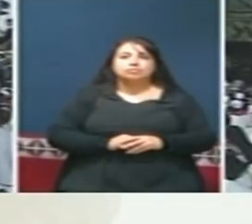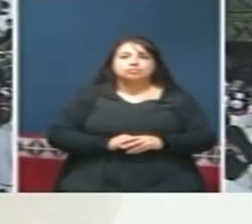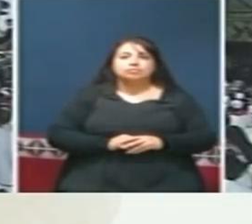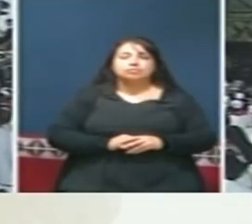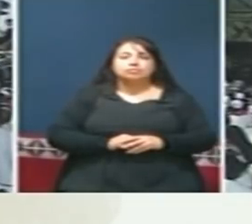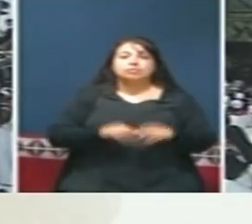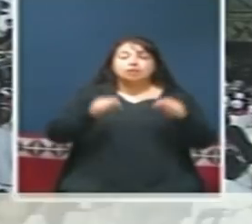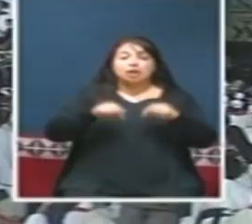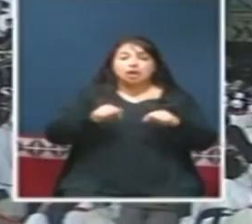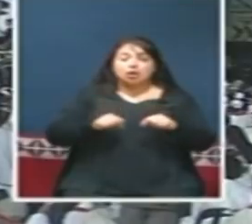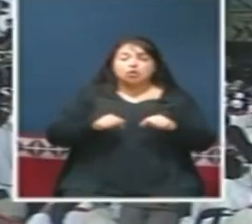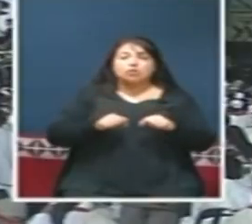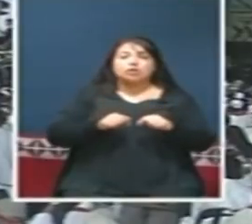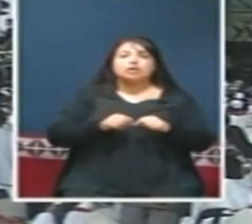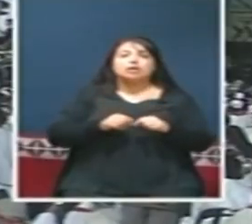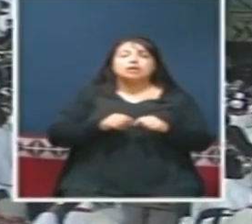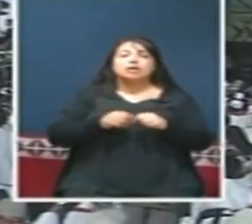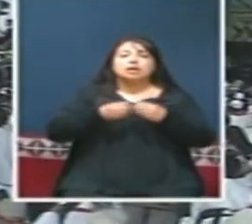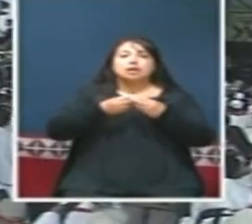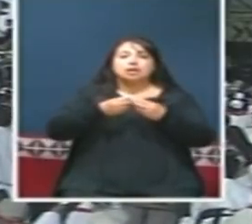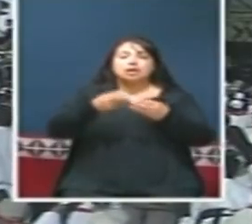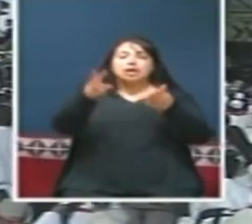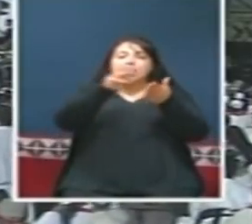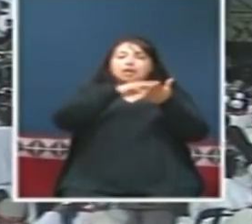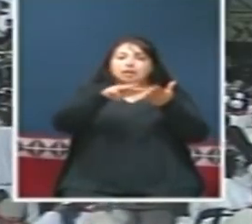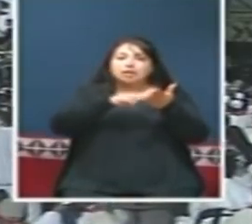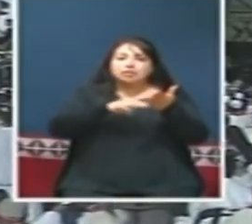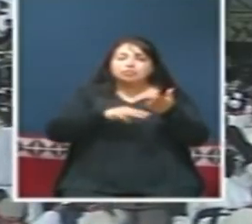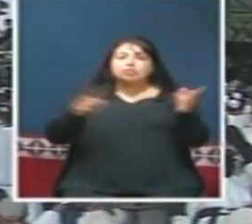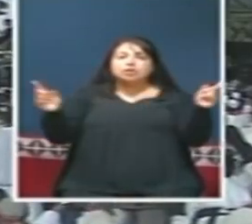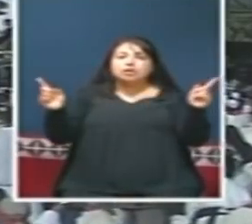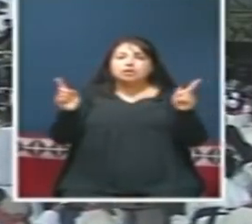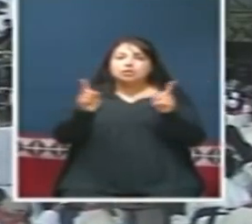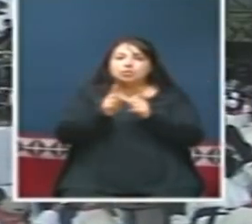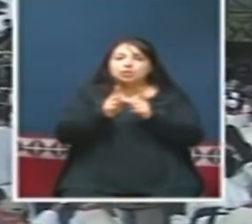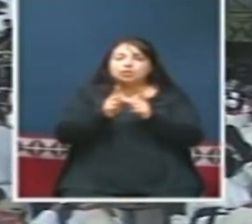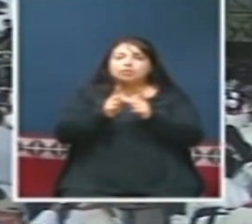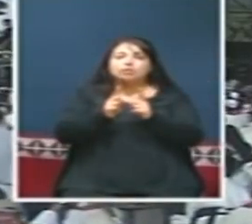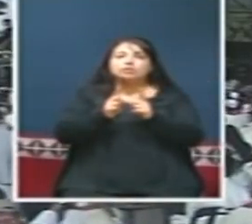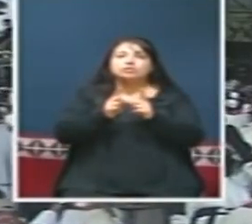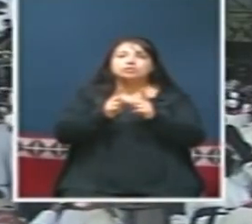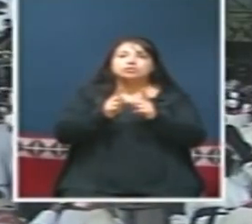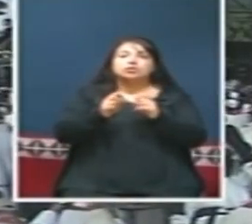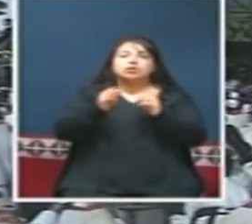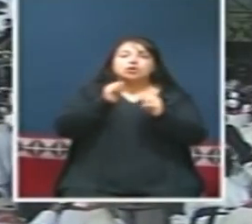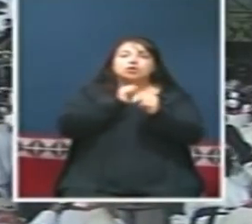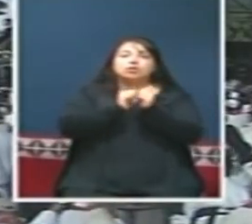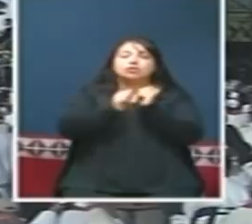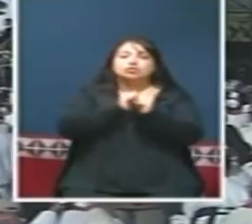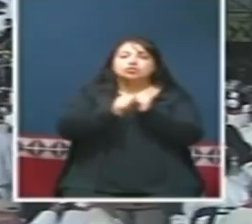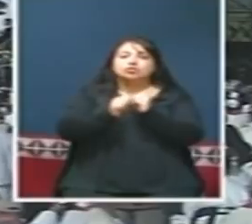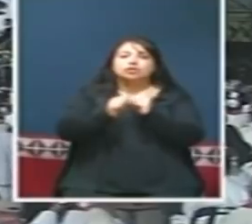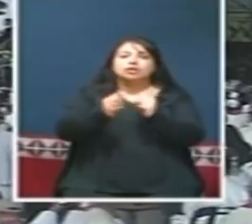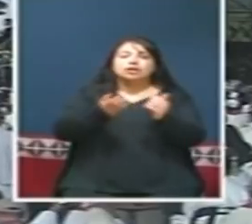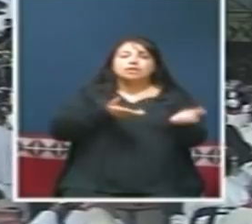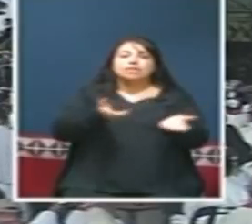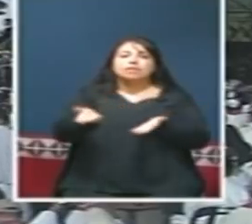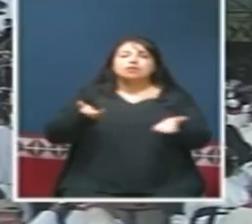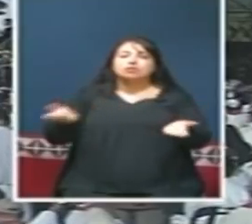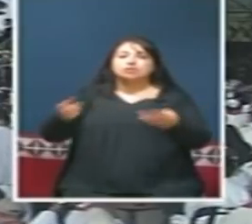A continuación se dará lectura a una breve reseña biográfica de los siervos de Dios.